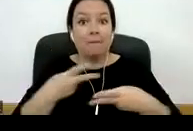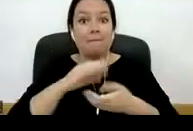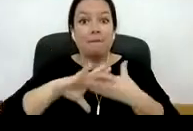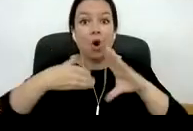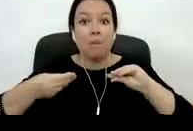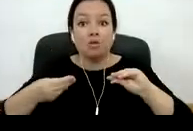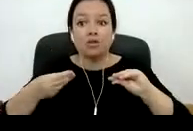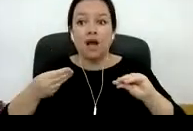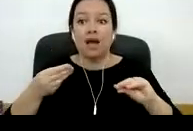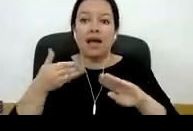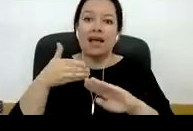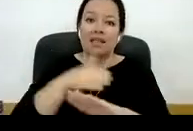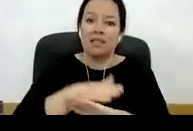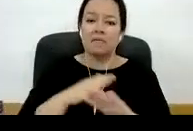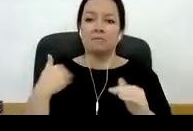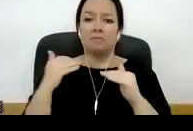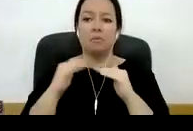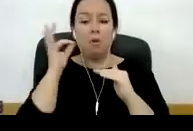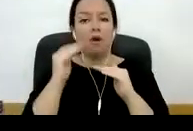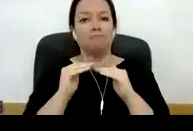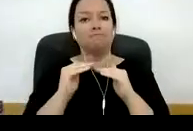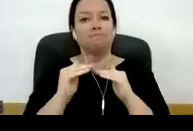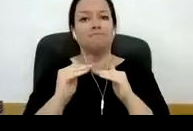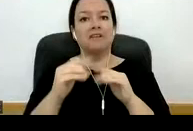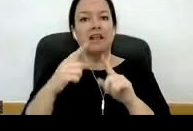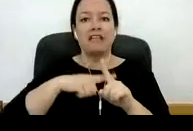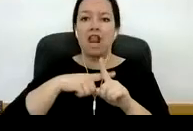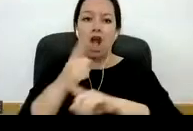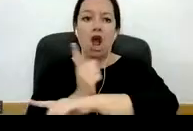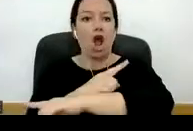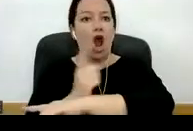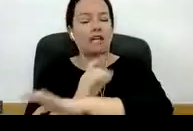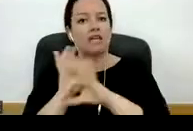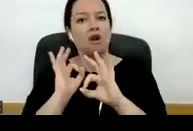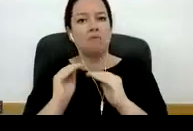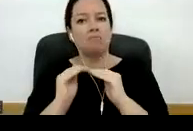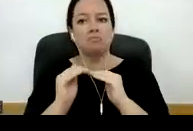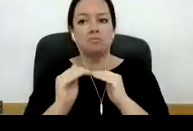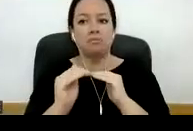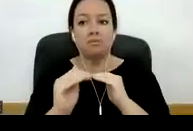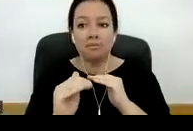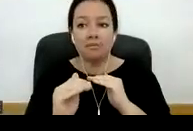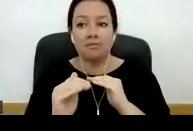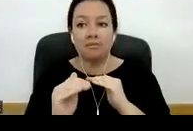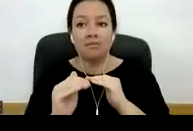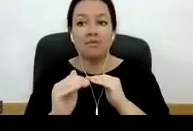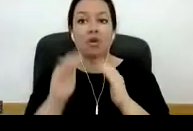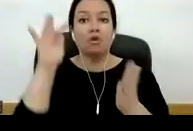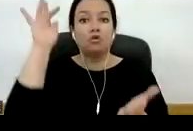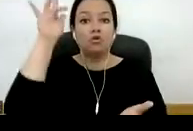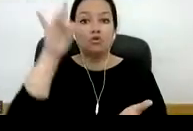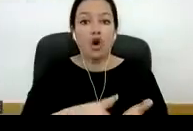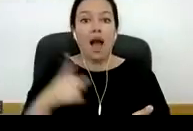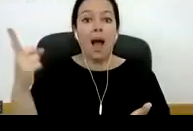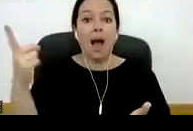premenopausia la persona más o menos mantiene unos niveles de colesterol, de triglicéridos adecuados, hay un punto de